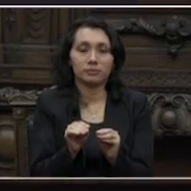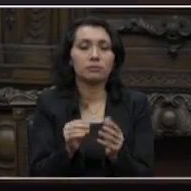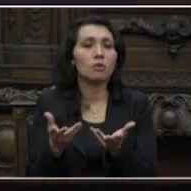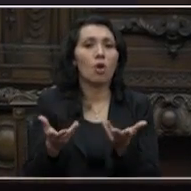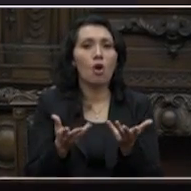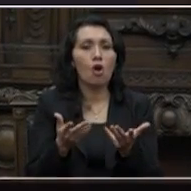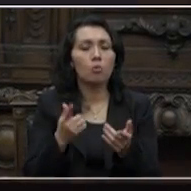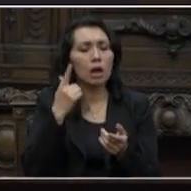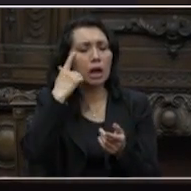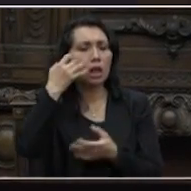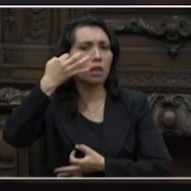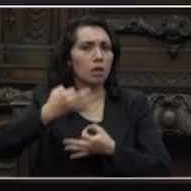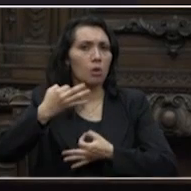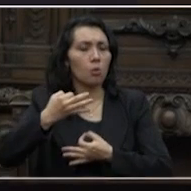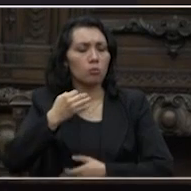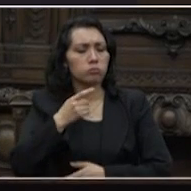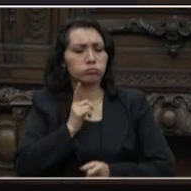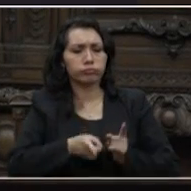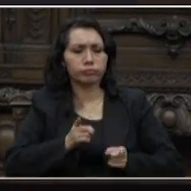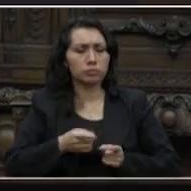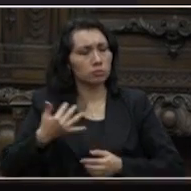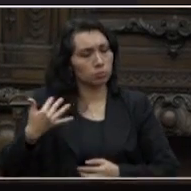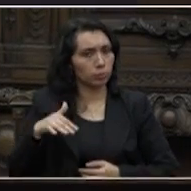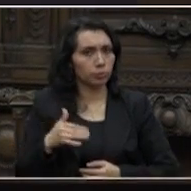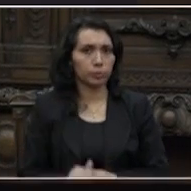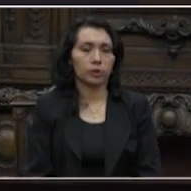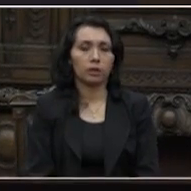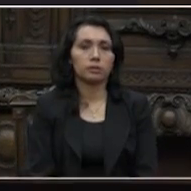como un criterio jurídico importante.